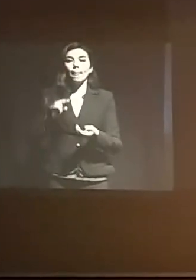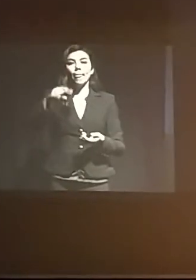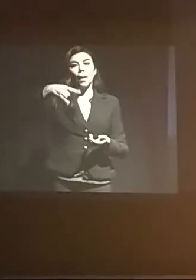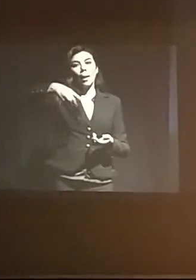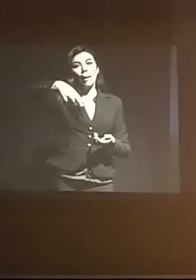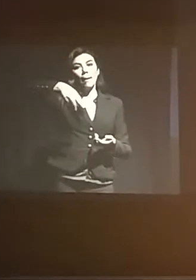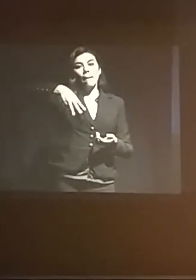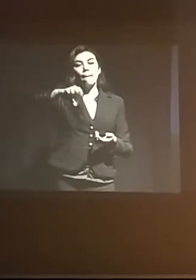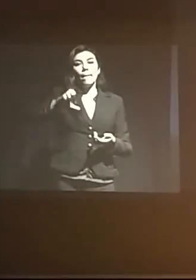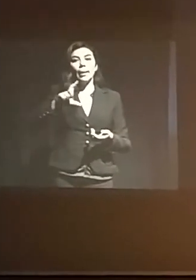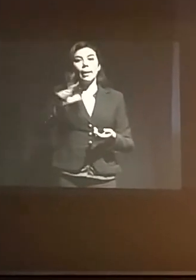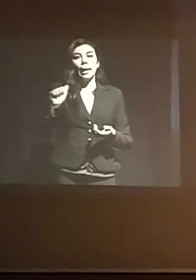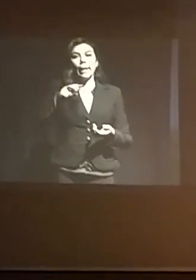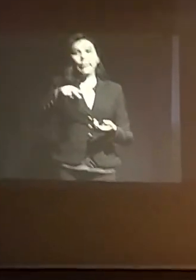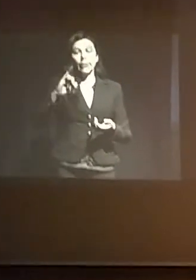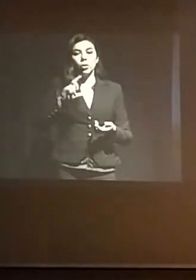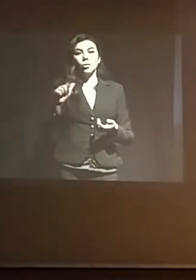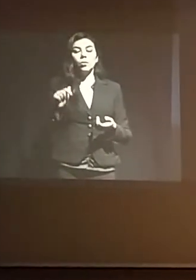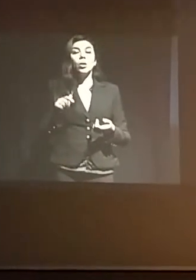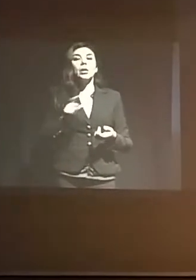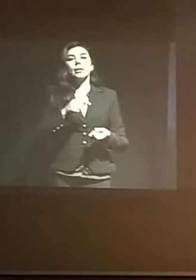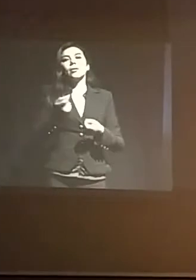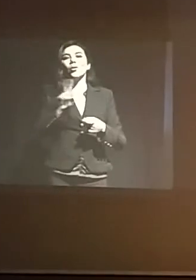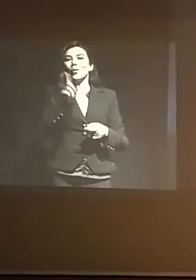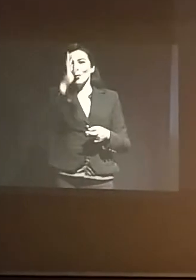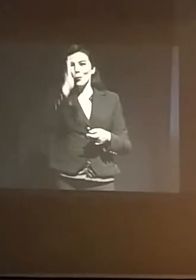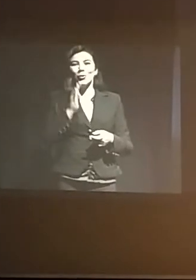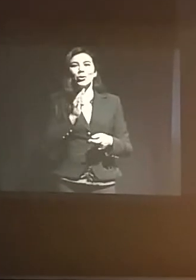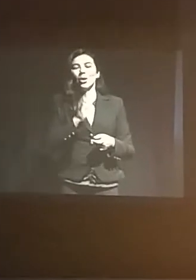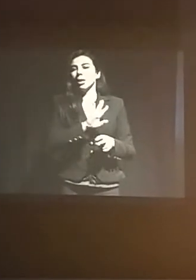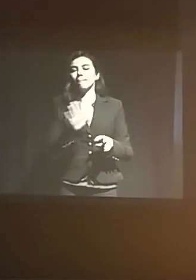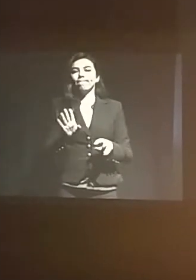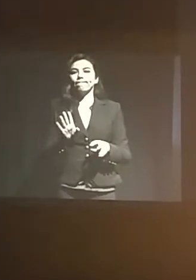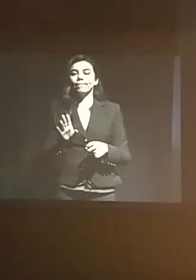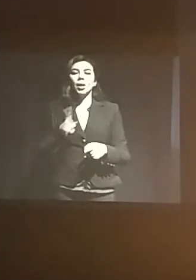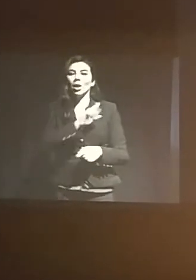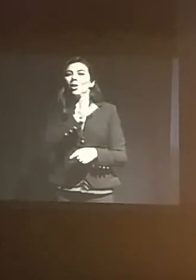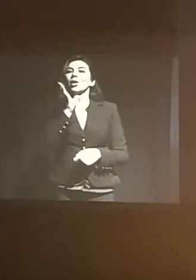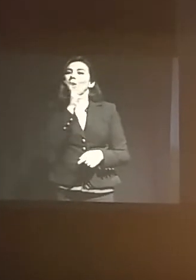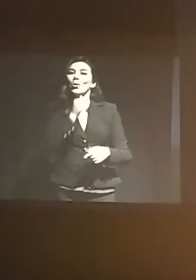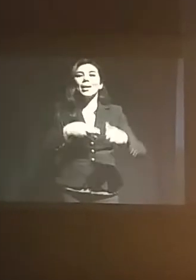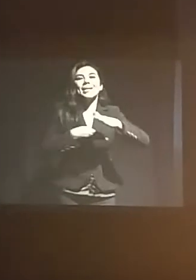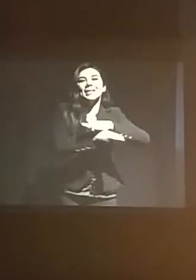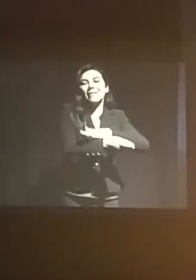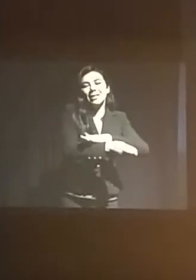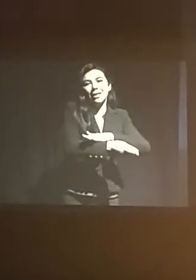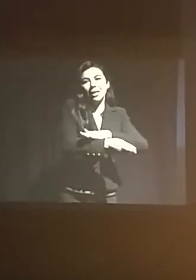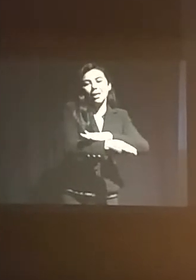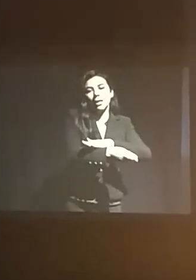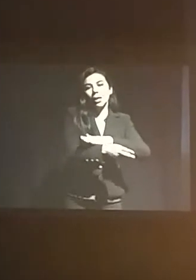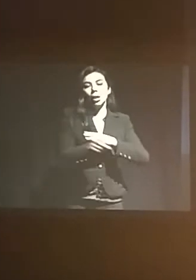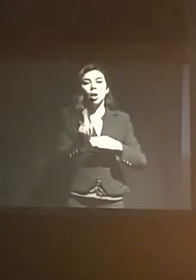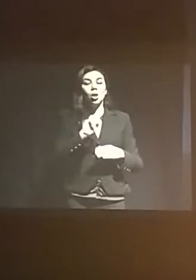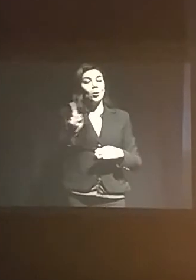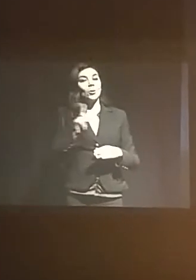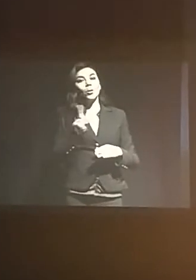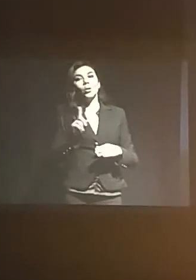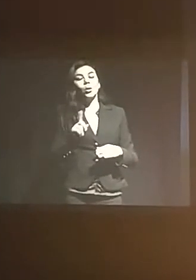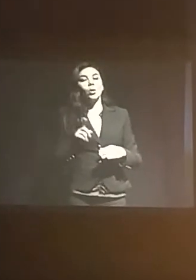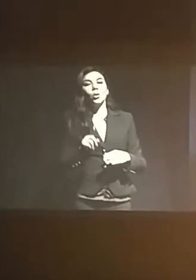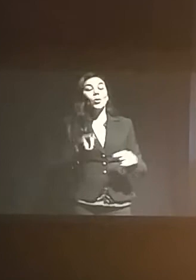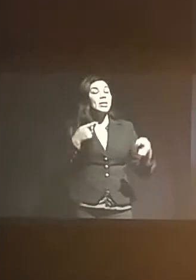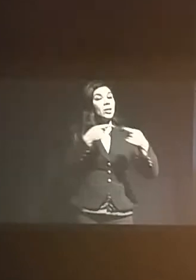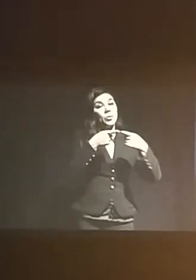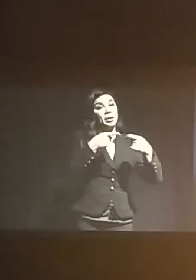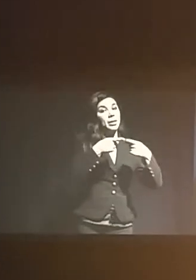mecánico deja de funcionar, la accesibilidad desaparece. Y nos vuelven a acusar de lo mismo, que no hicimos la pega. Así que no es la solución del arquitecto